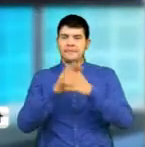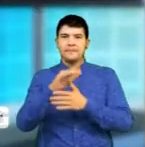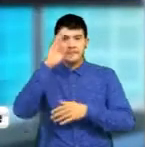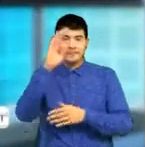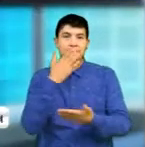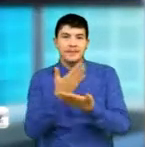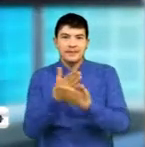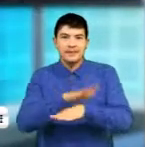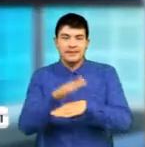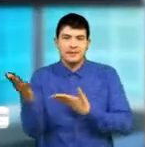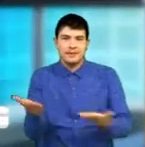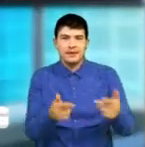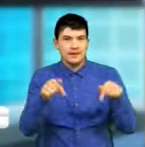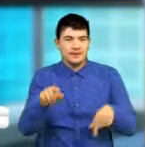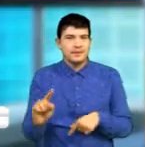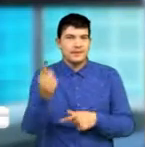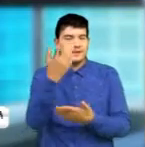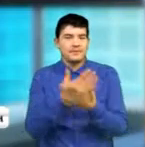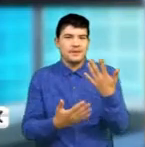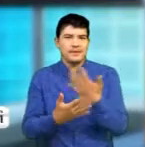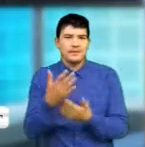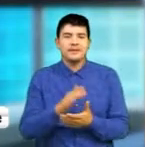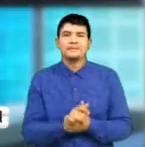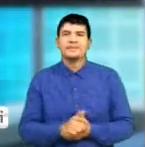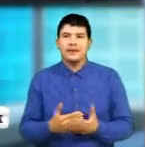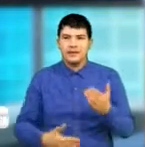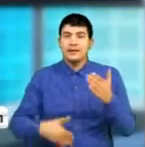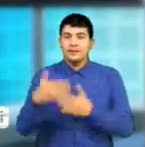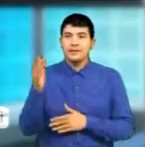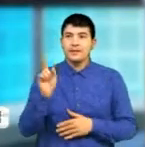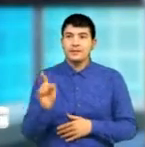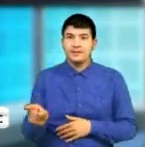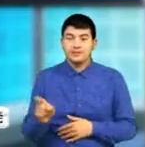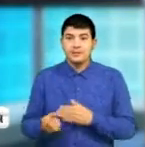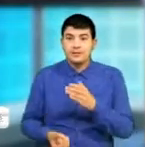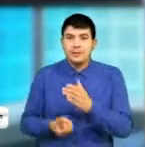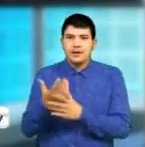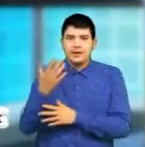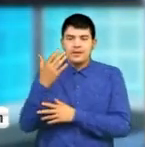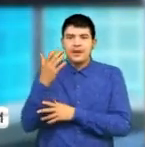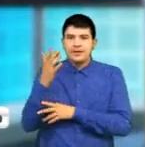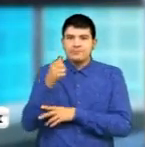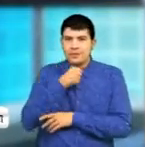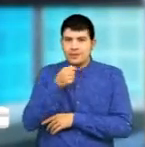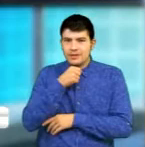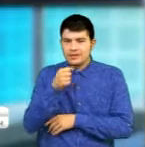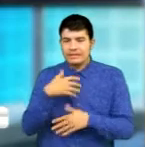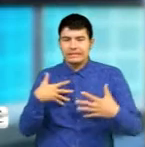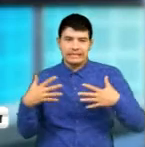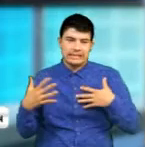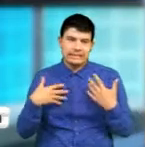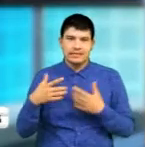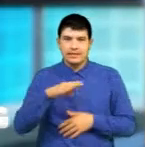Hola, ¿qué tal? Buena tarde, bienvenidos a De Primera Mano. Iniciamos con el capítulo, este nuevo capítulo que se abre a la tragicomedia del alcalde